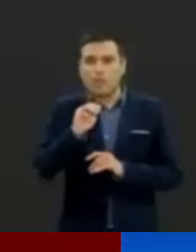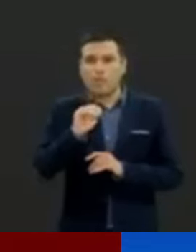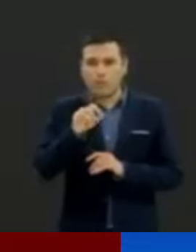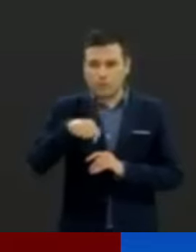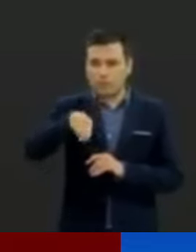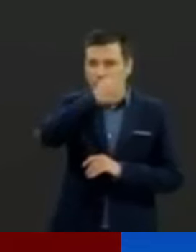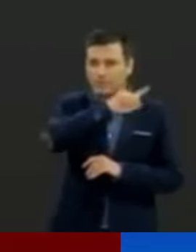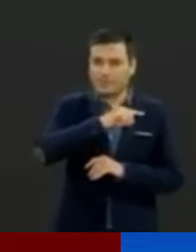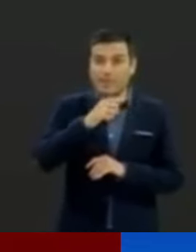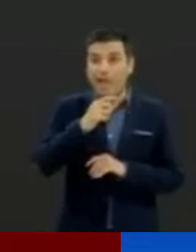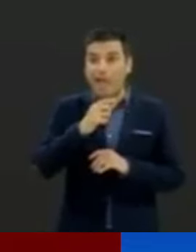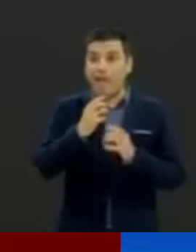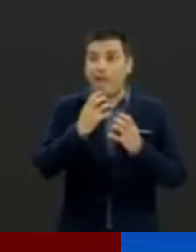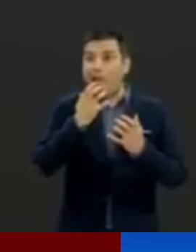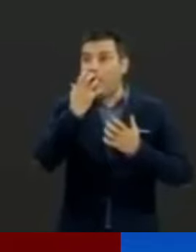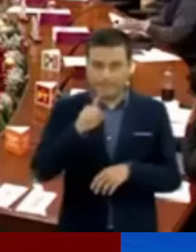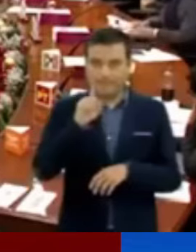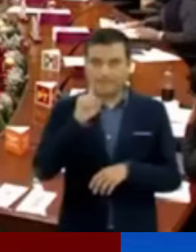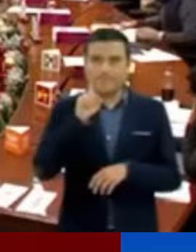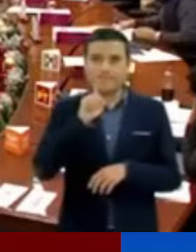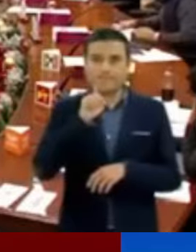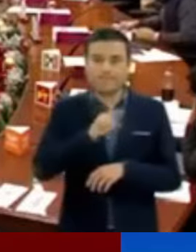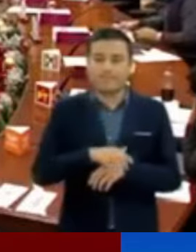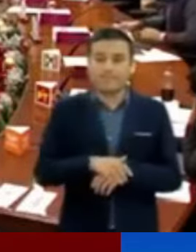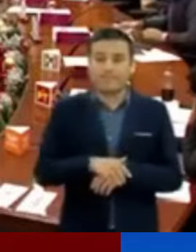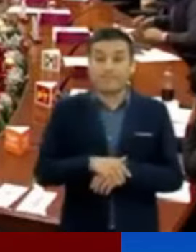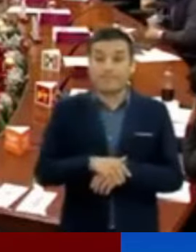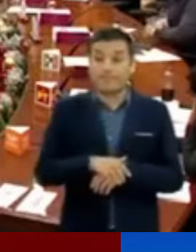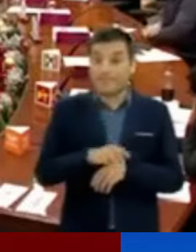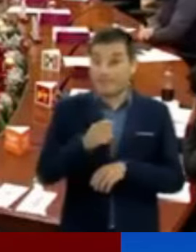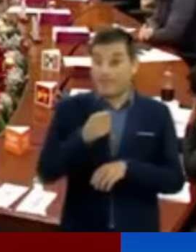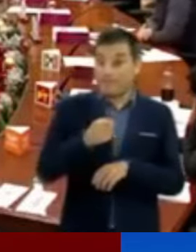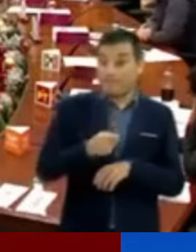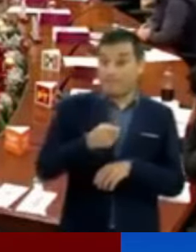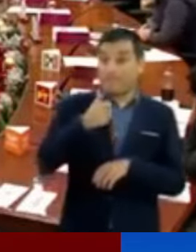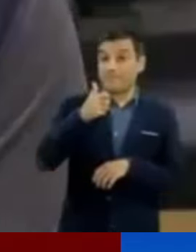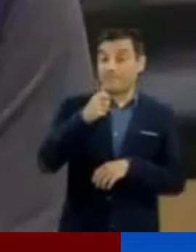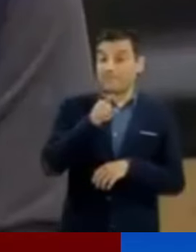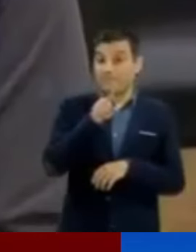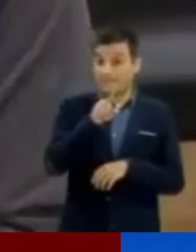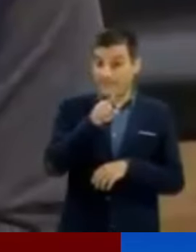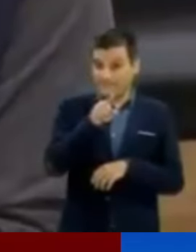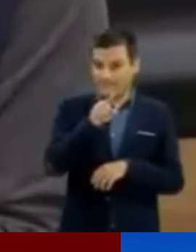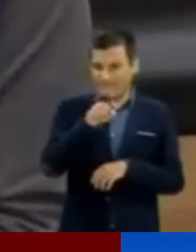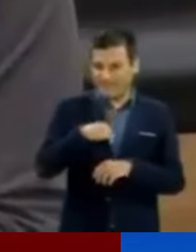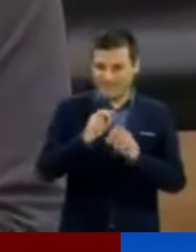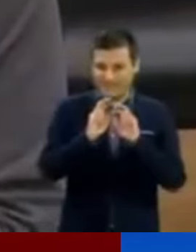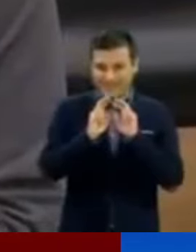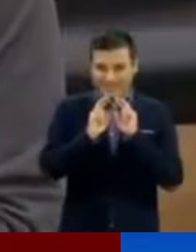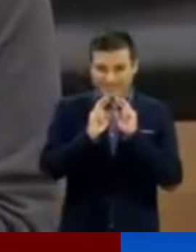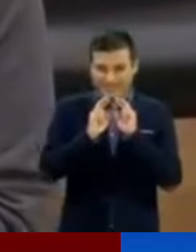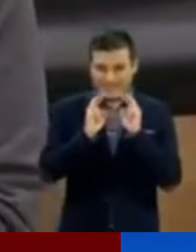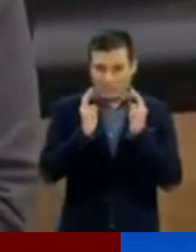ganando todo al representante Moreno. Gracias. No es la primera ocasión en la sesión de